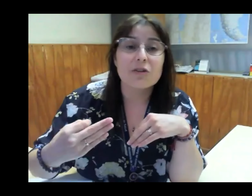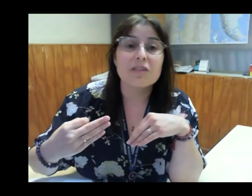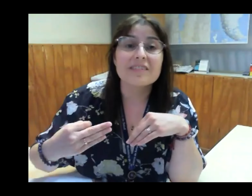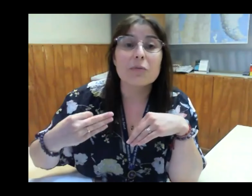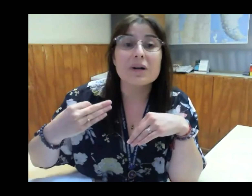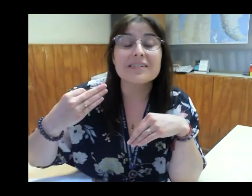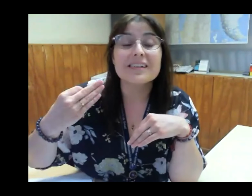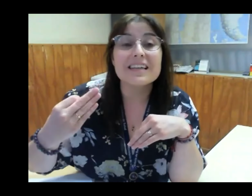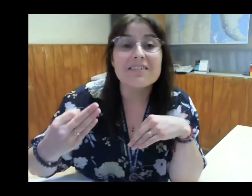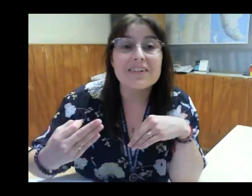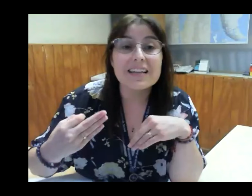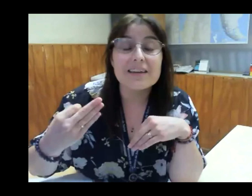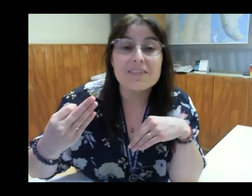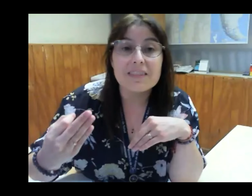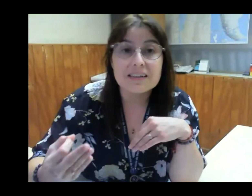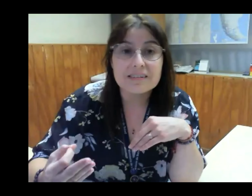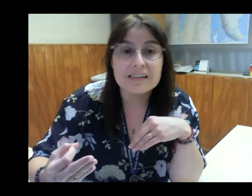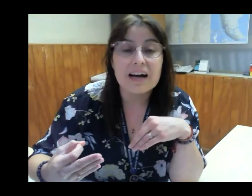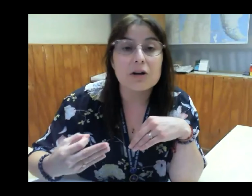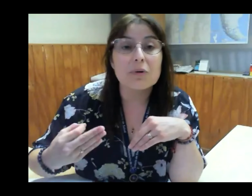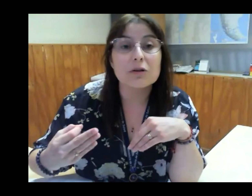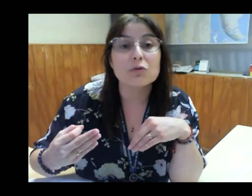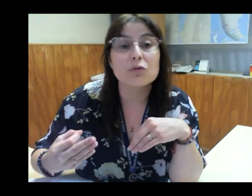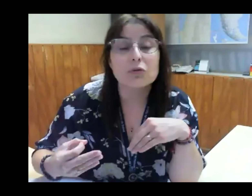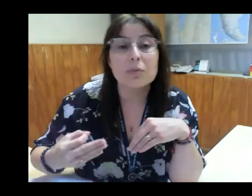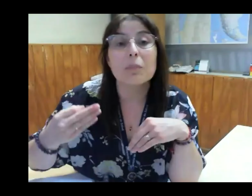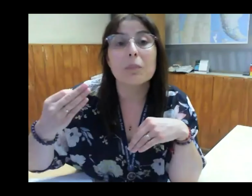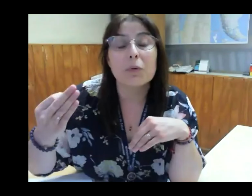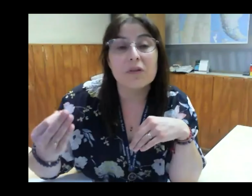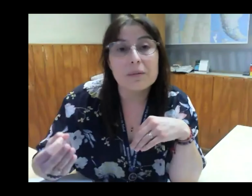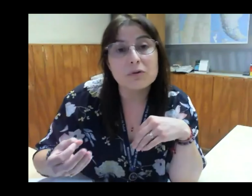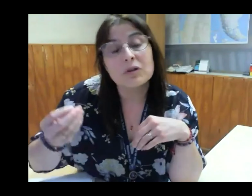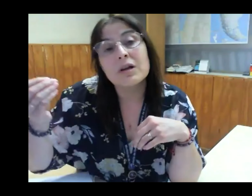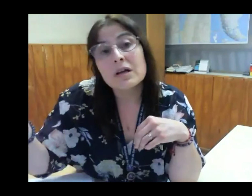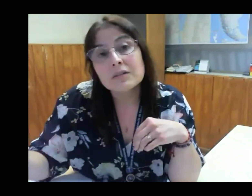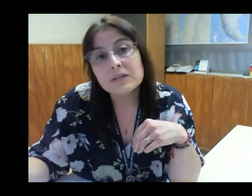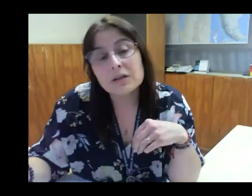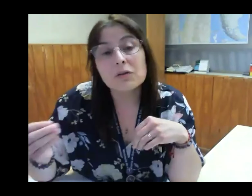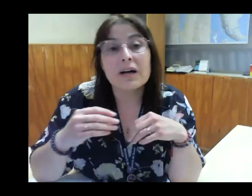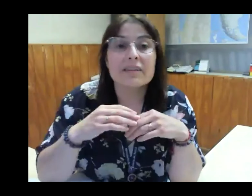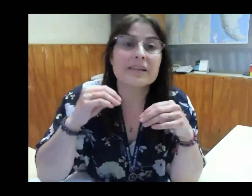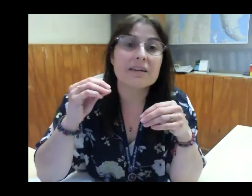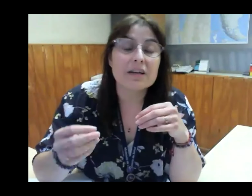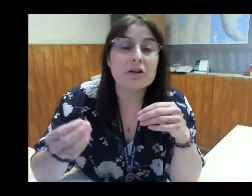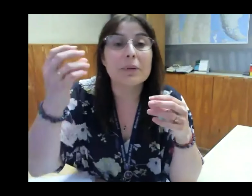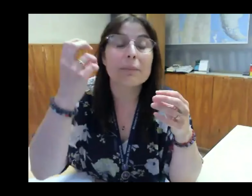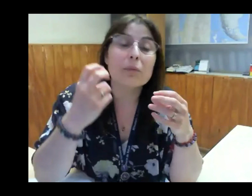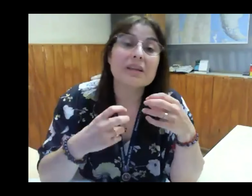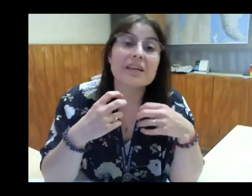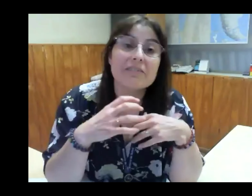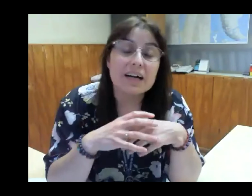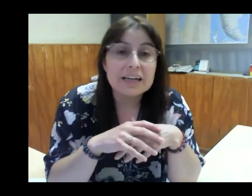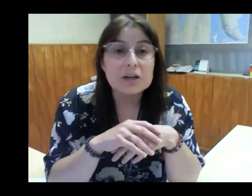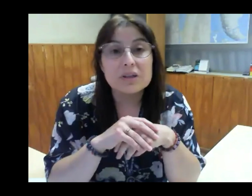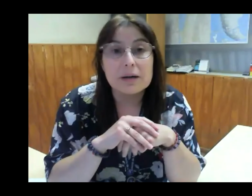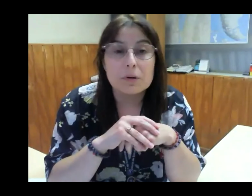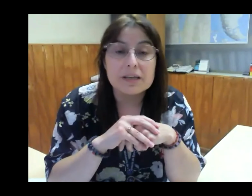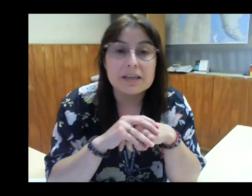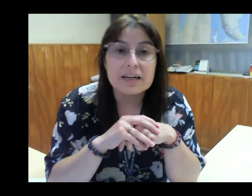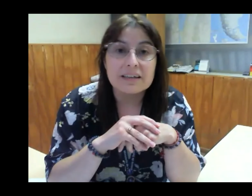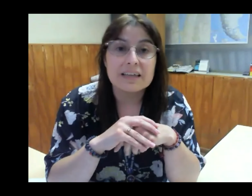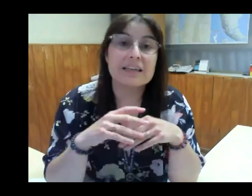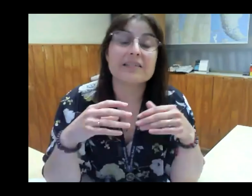revisada, que nos dice cuál es el nivel de evidencia al cual nosotros podemos, ¿cierto?, adscribirnos para poder trabajar en